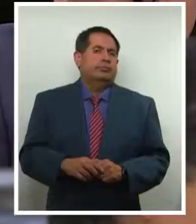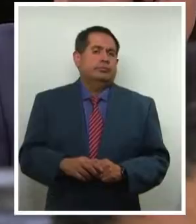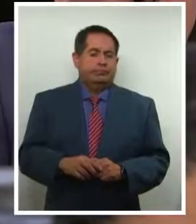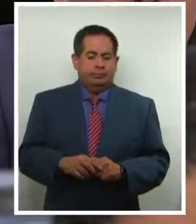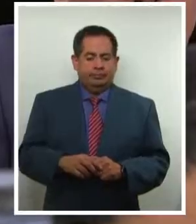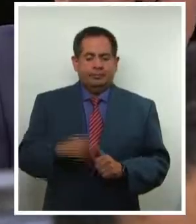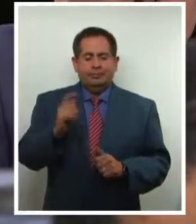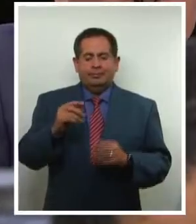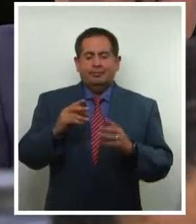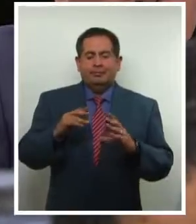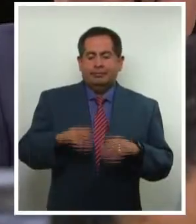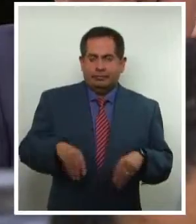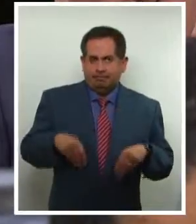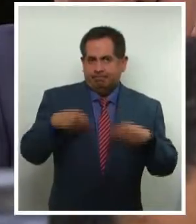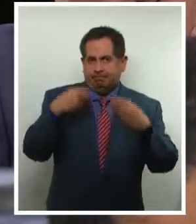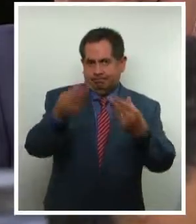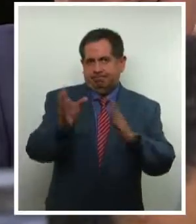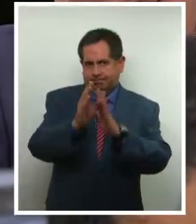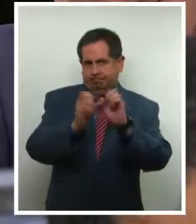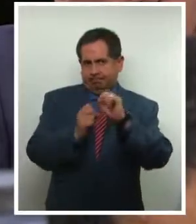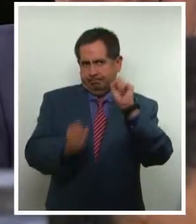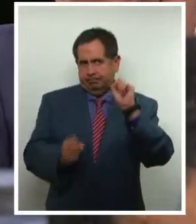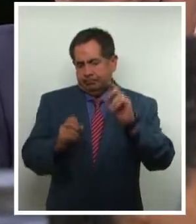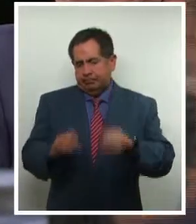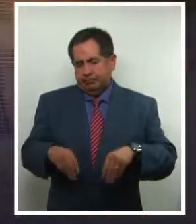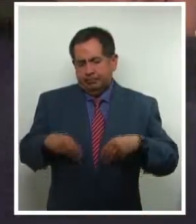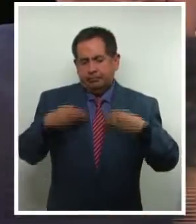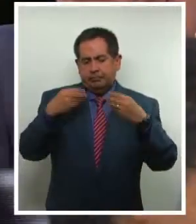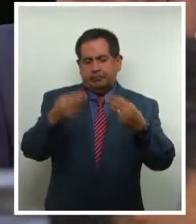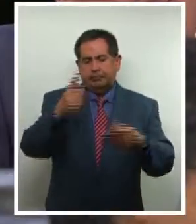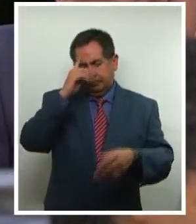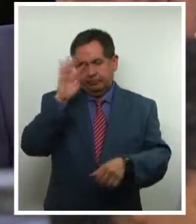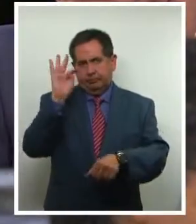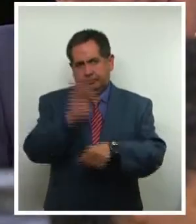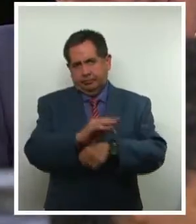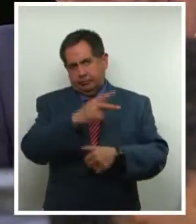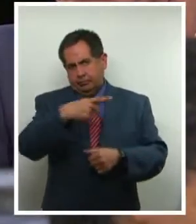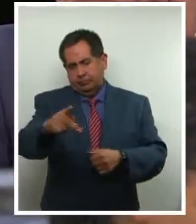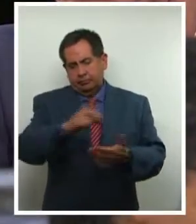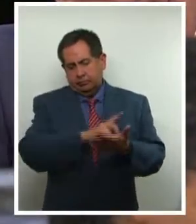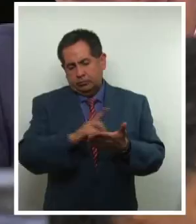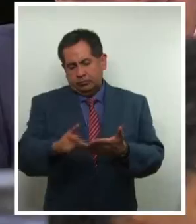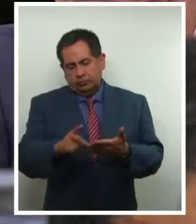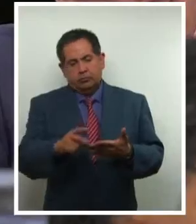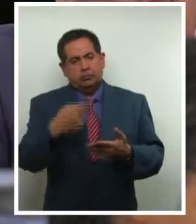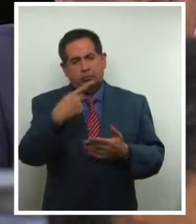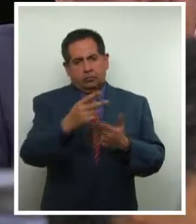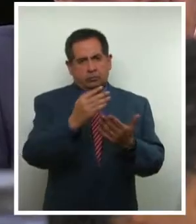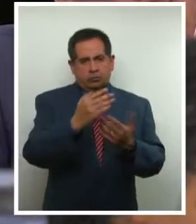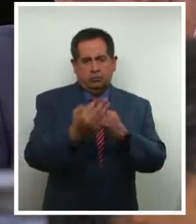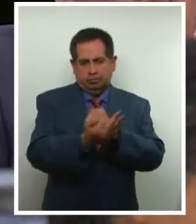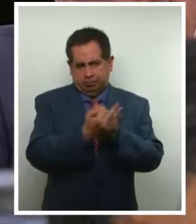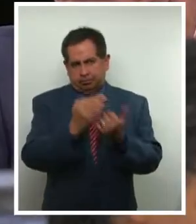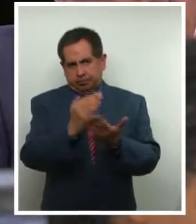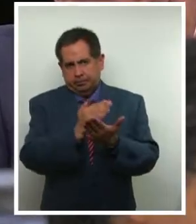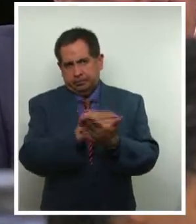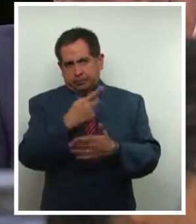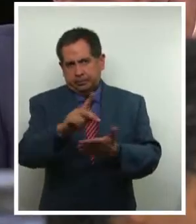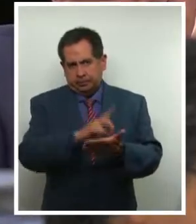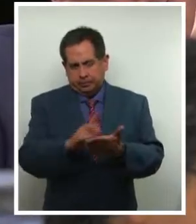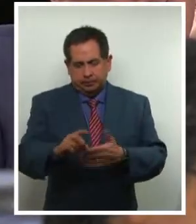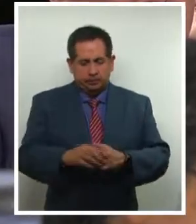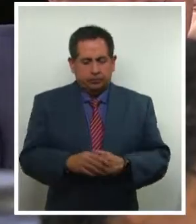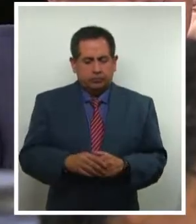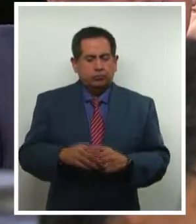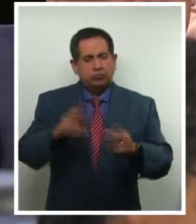la entregamos hoy, la Constitución, la entregamos para la defensa de sus derechos, ejercicio y la defensa de sus derechos,